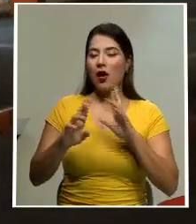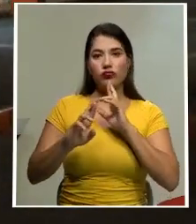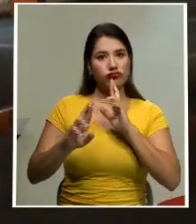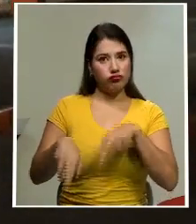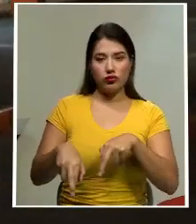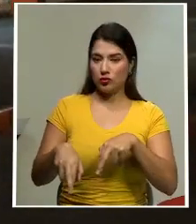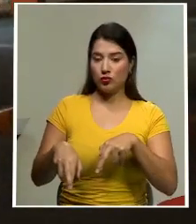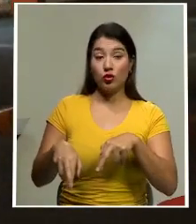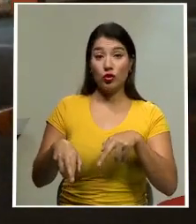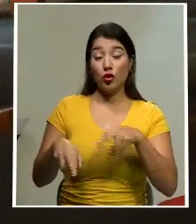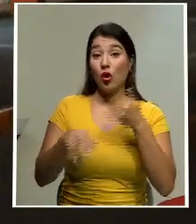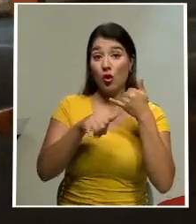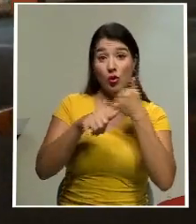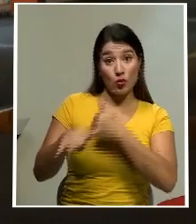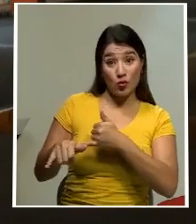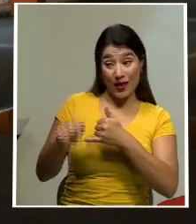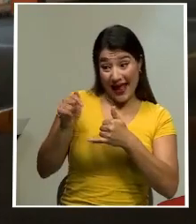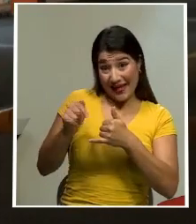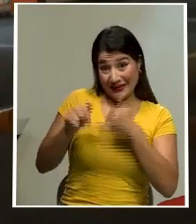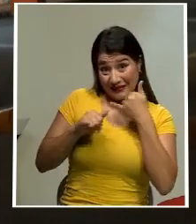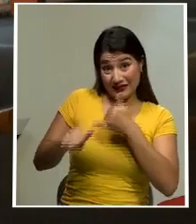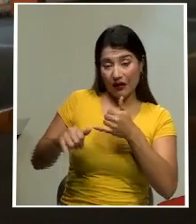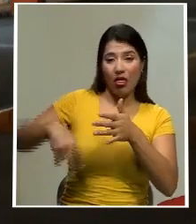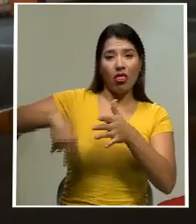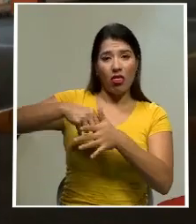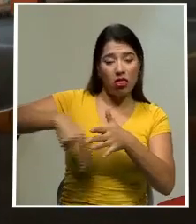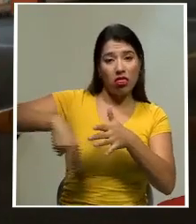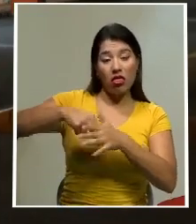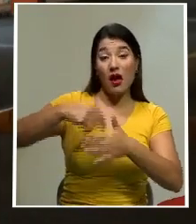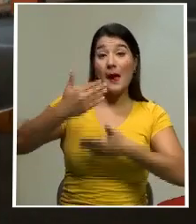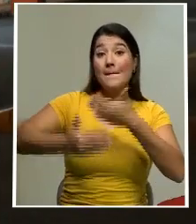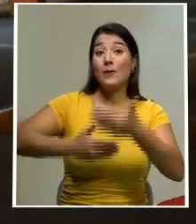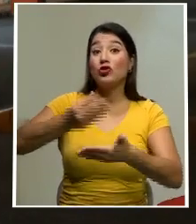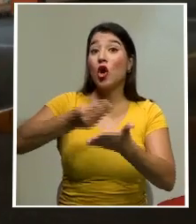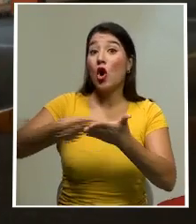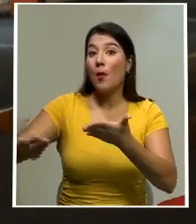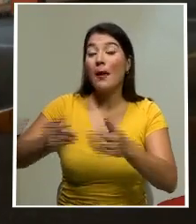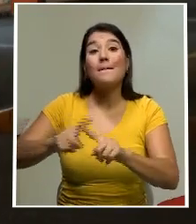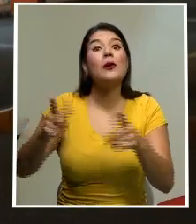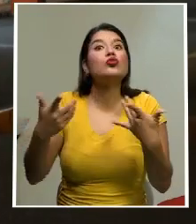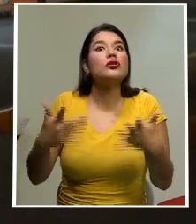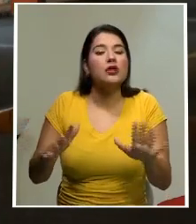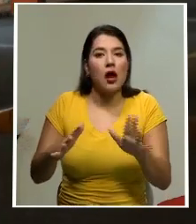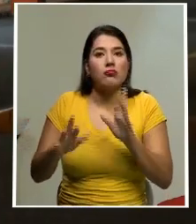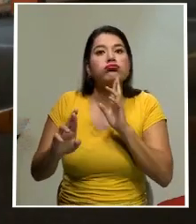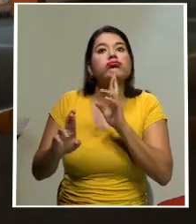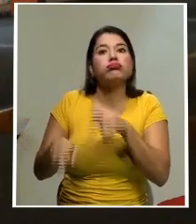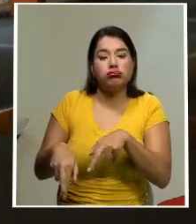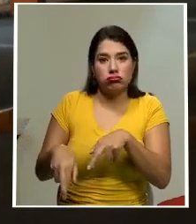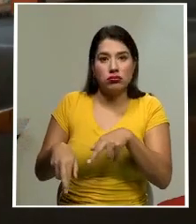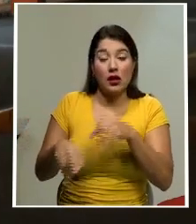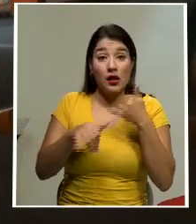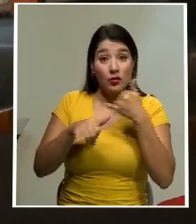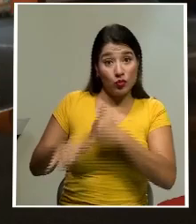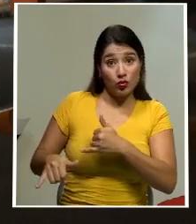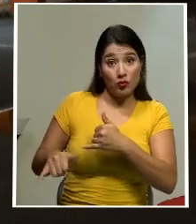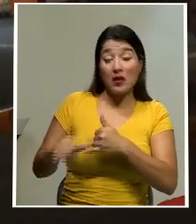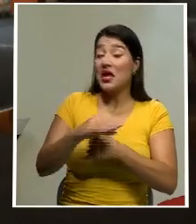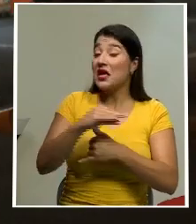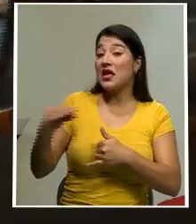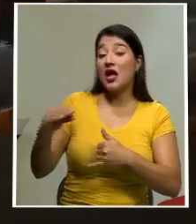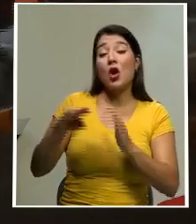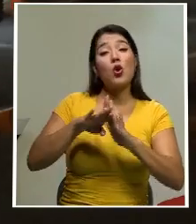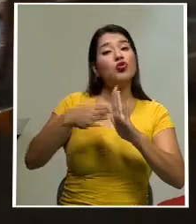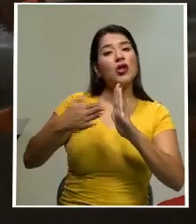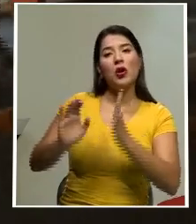apelación que obstaculizaba el proceso de compra de este medicamento fue resuelto y rechazado por este ente contralor.